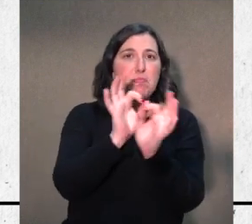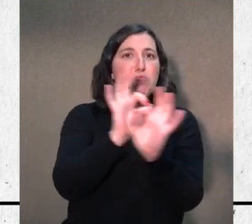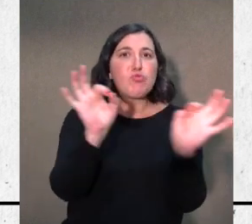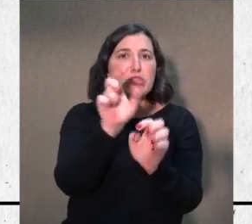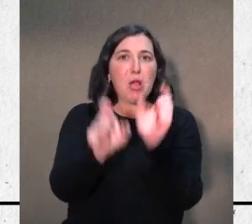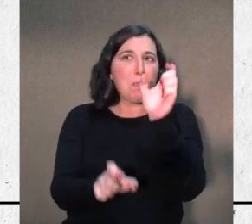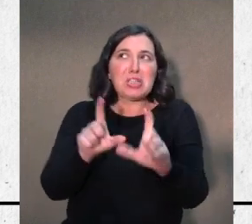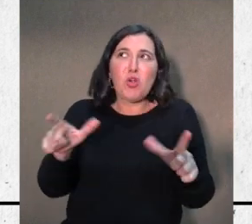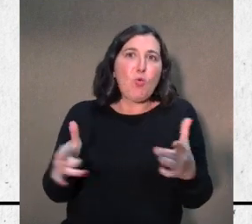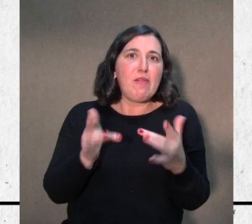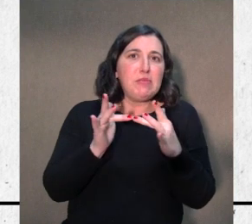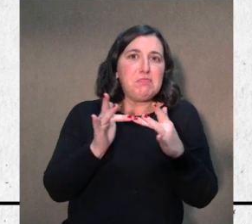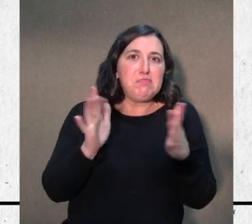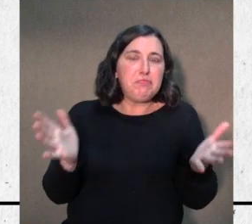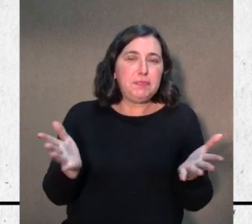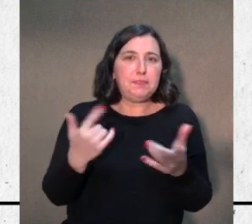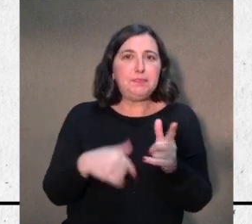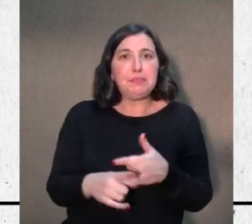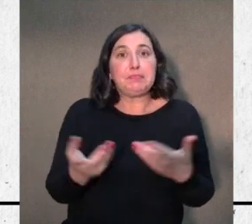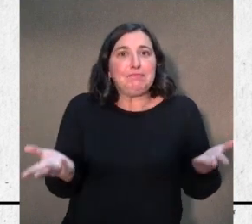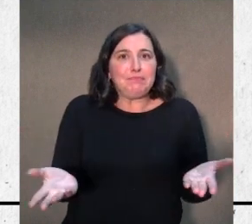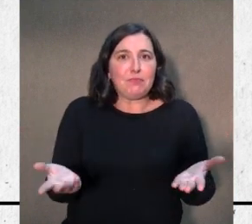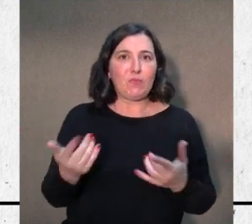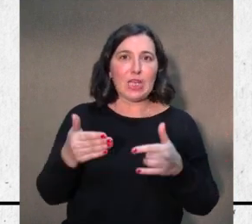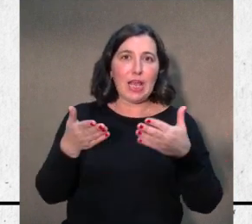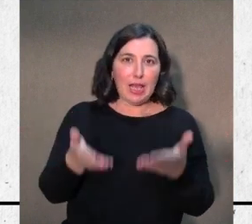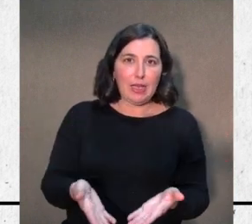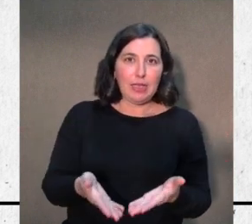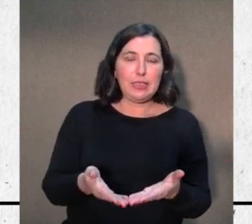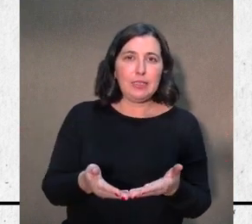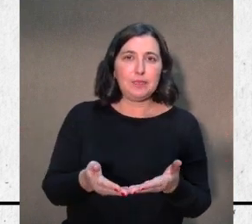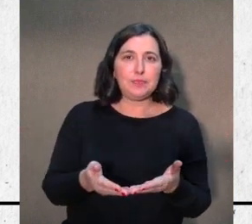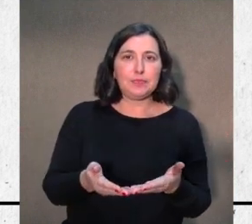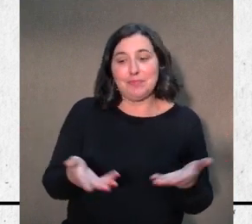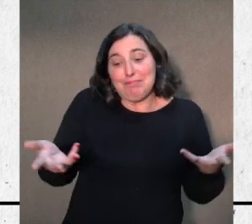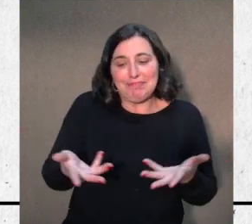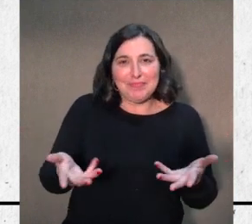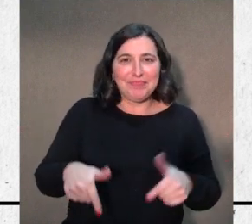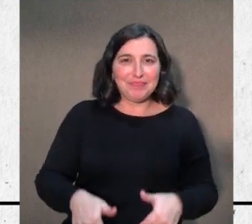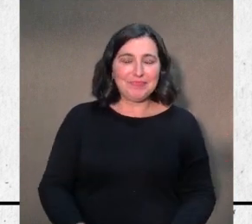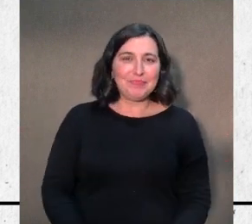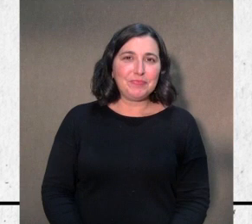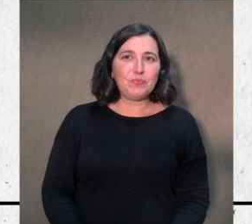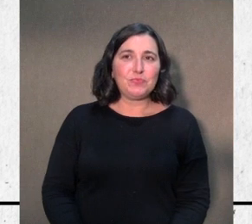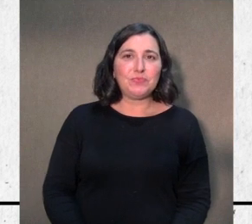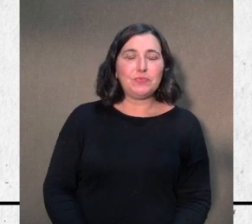que estamos acá. Estaba con esto que decía también Elizabeth y lo decías tú, Virginia,